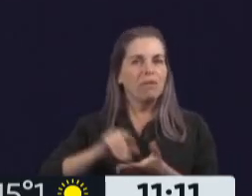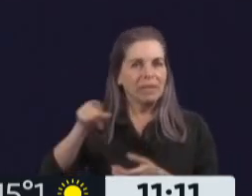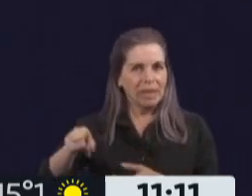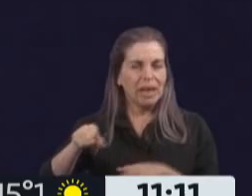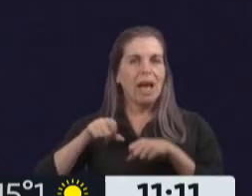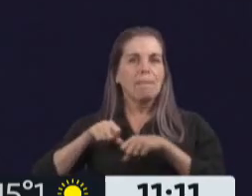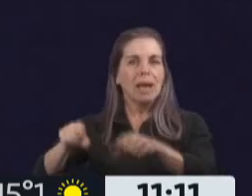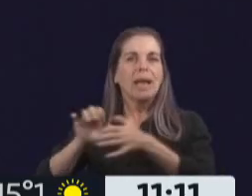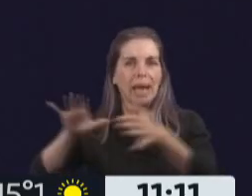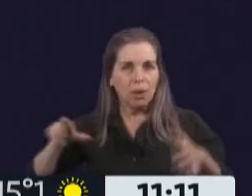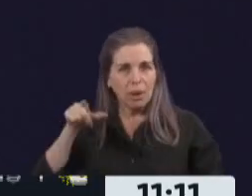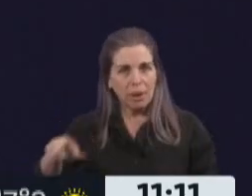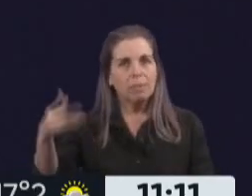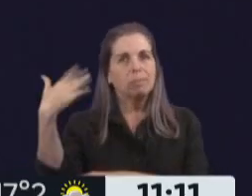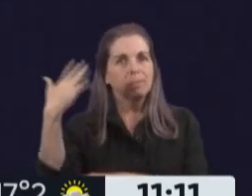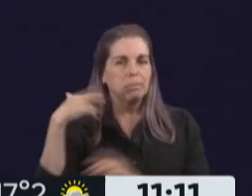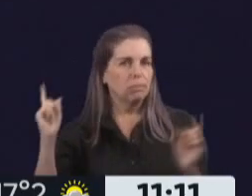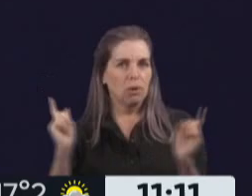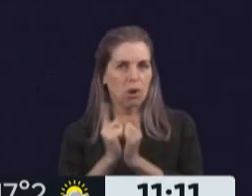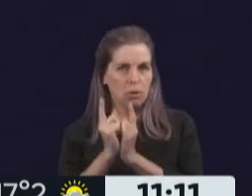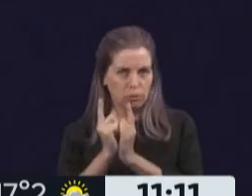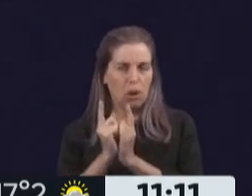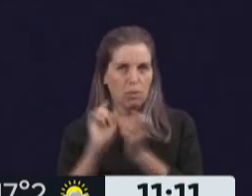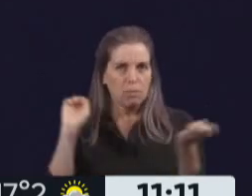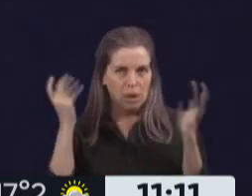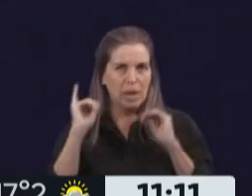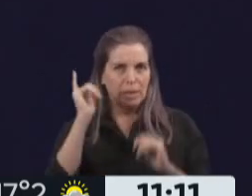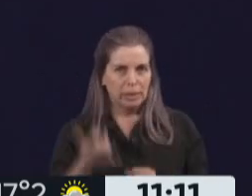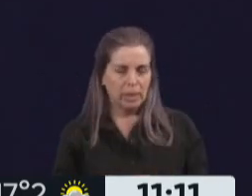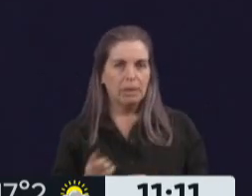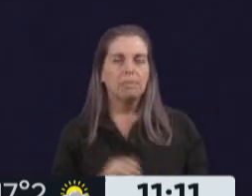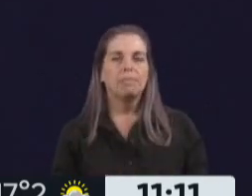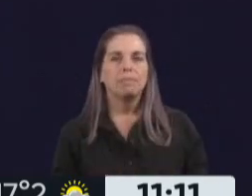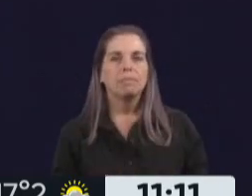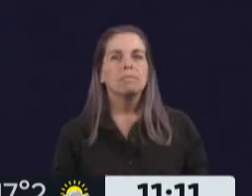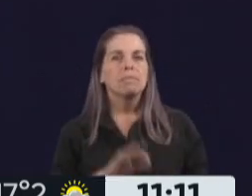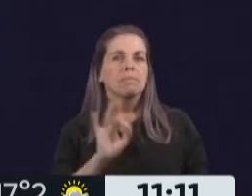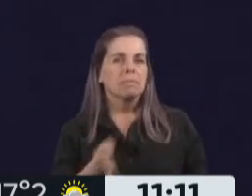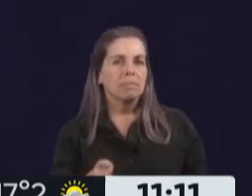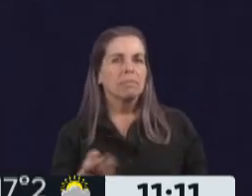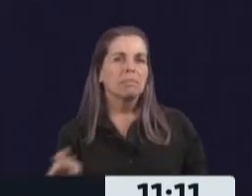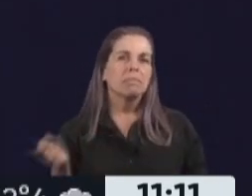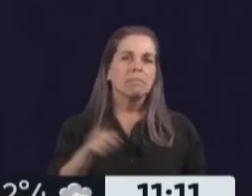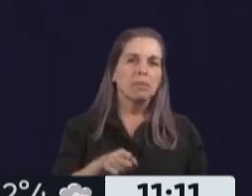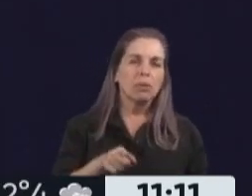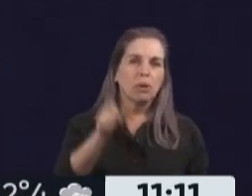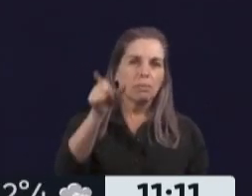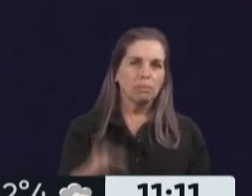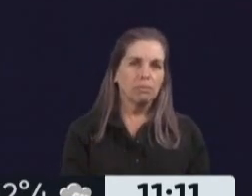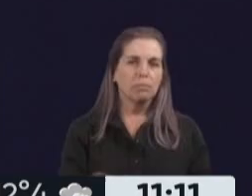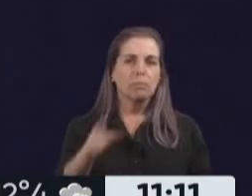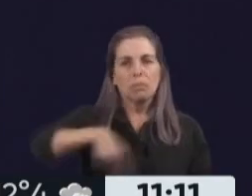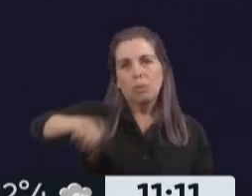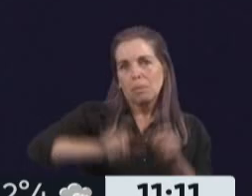Va a dar unas palabras breves el presidente y entiendo que va a haber algunas palabras de